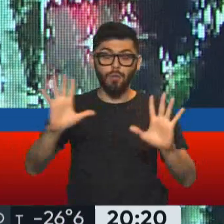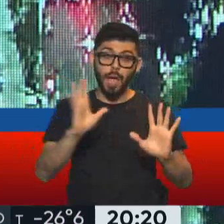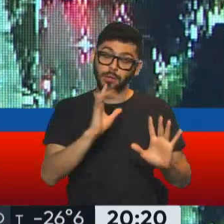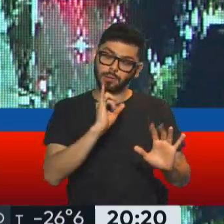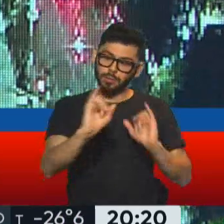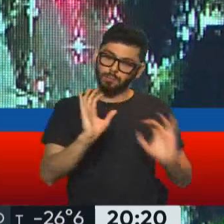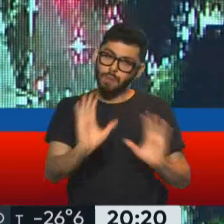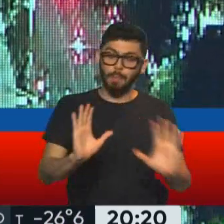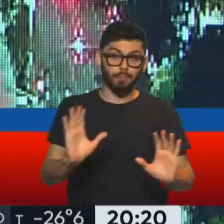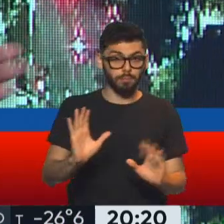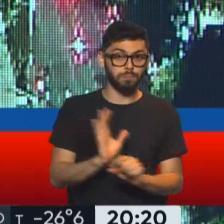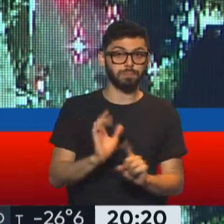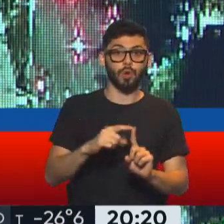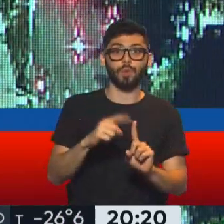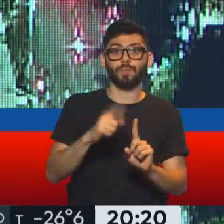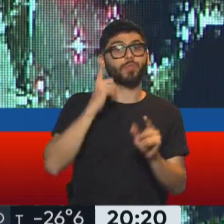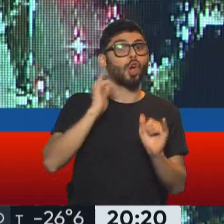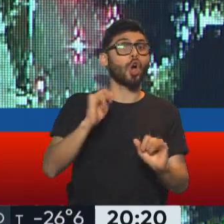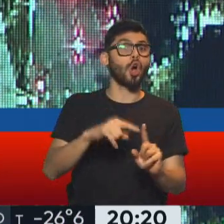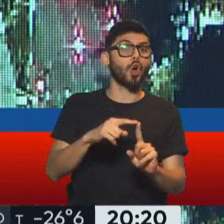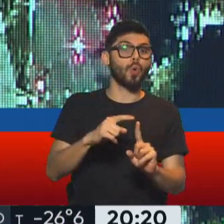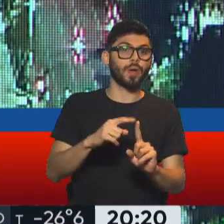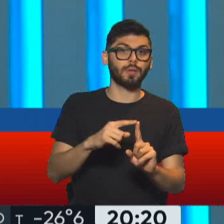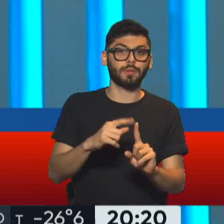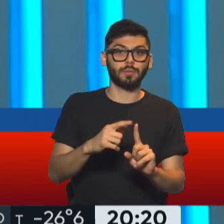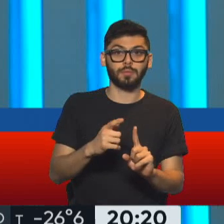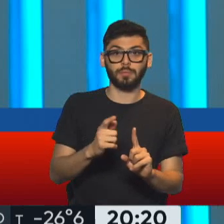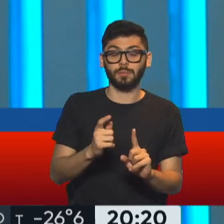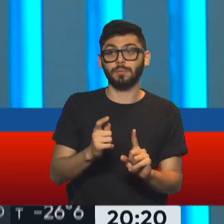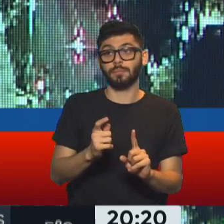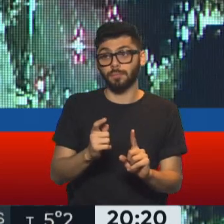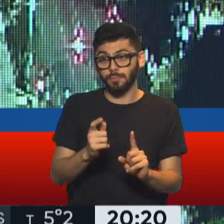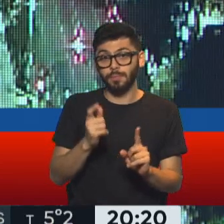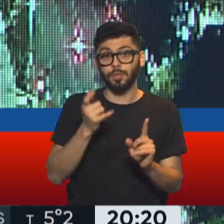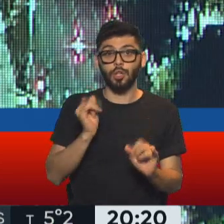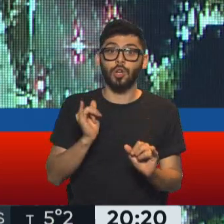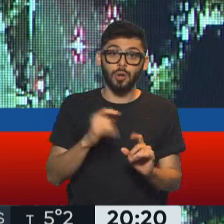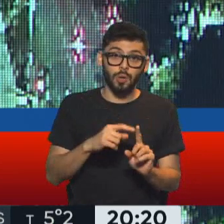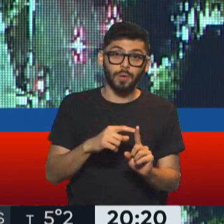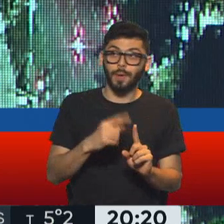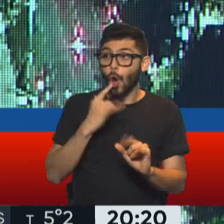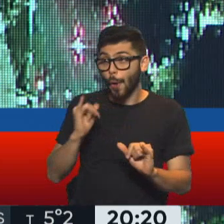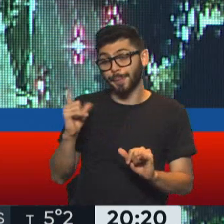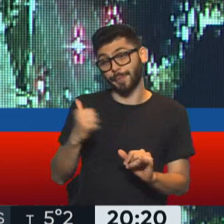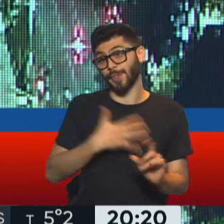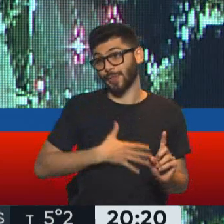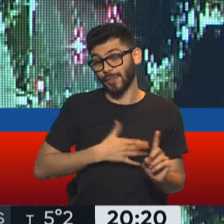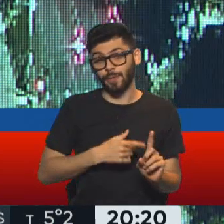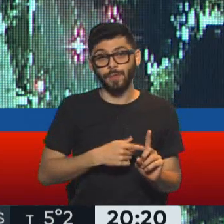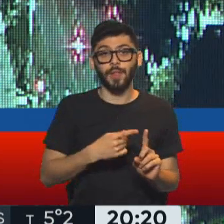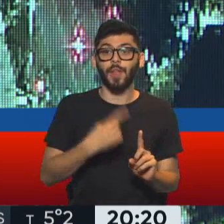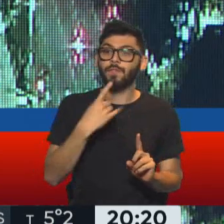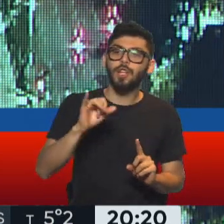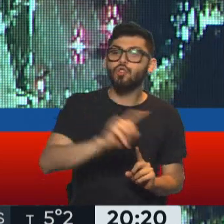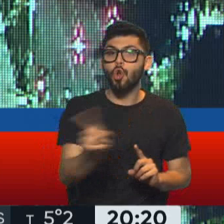Cuando este joven... Pregúntame, no sé como periodista. Claro. Va a estar joven, va a estar contento. Bueno, y cuando este señor le dice por sí o por